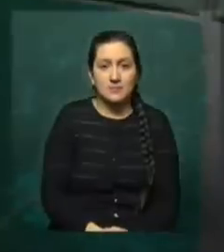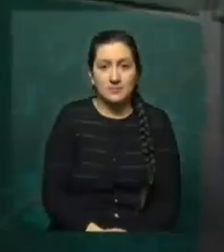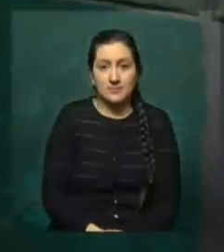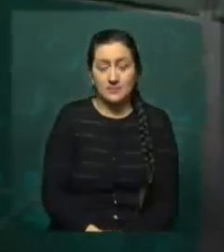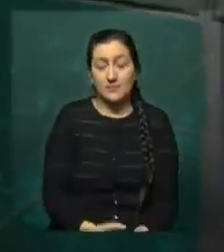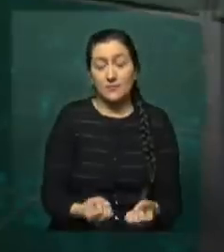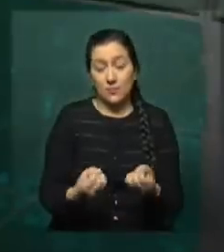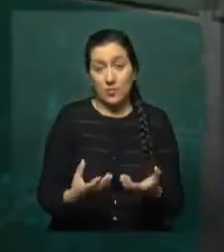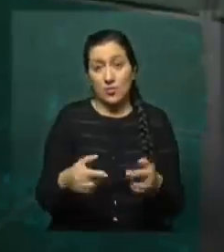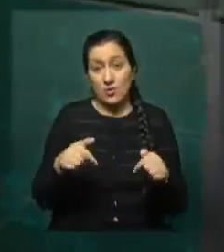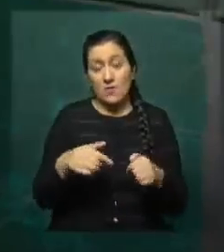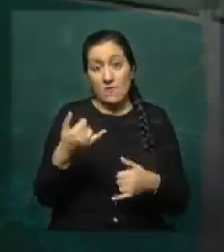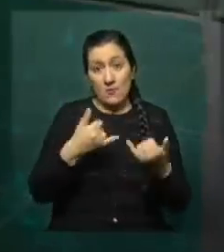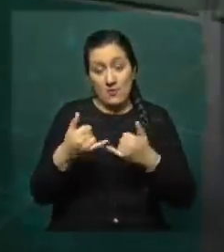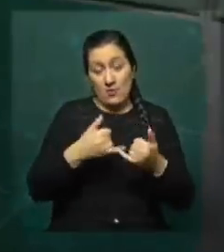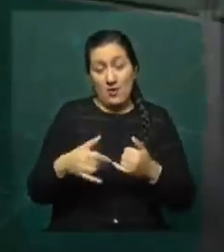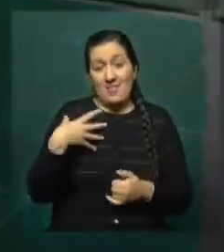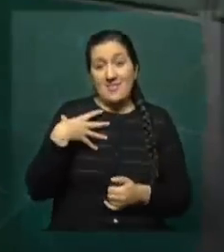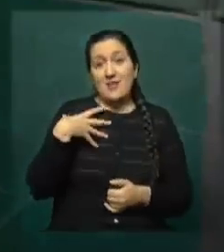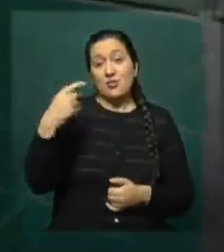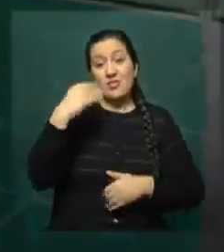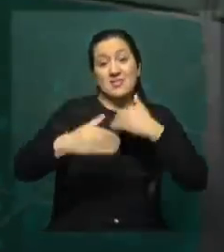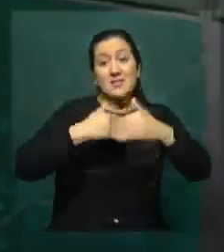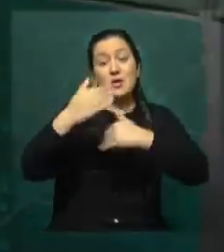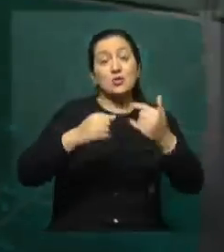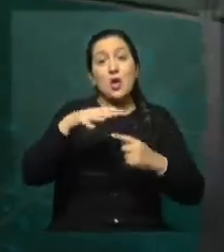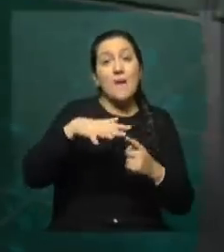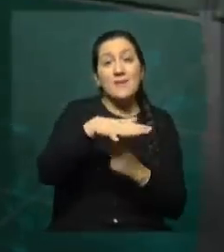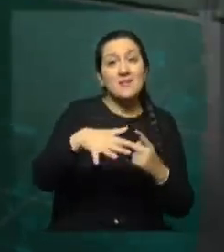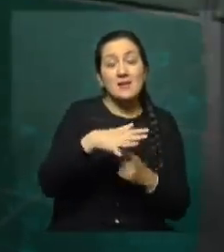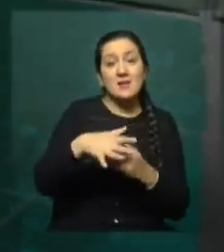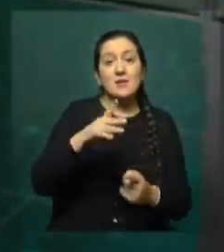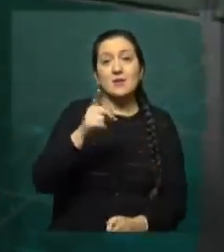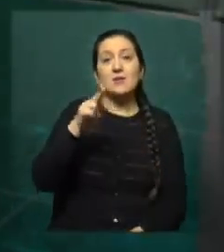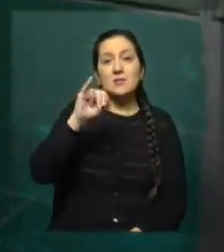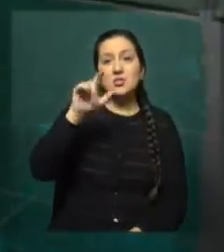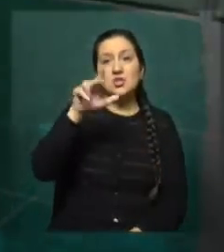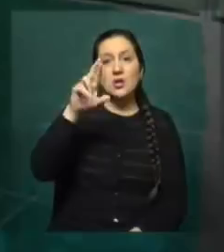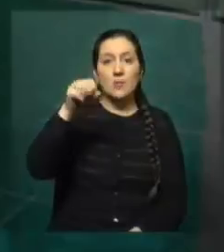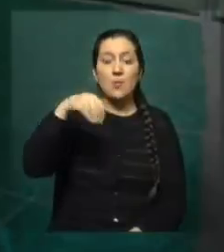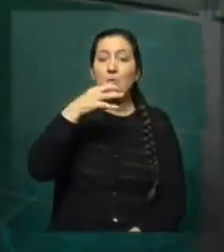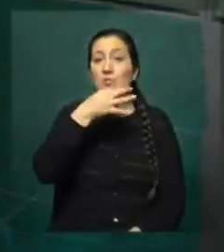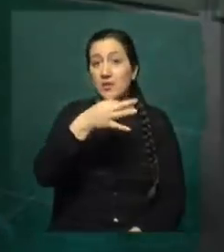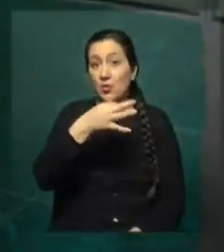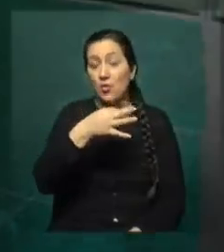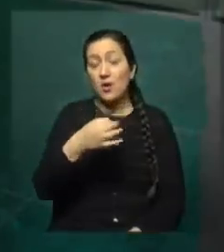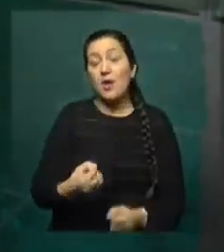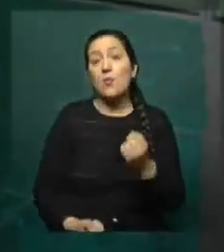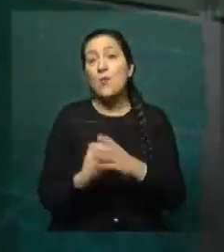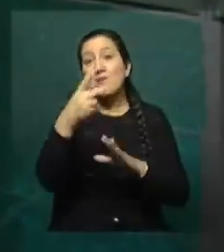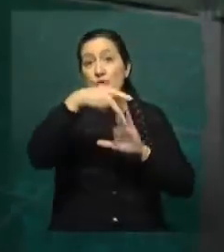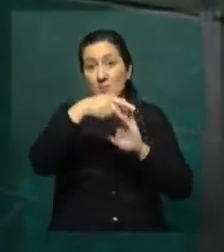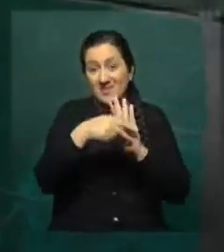a todo esto el director de desarrollo mental de la comuna Guillermo destacó que la nueva normativa regula